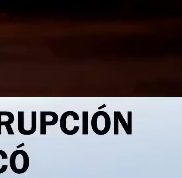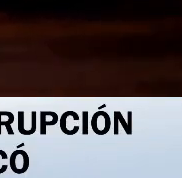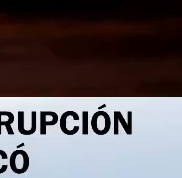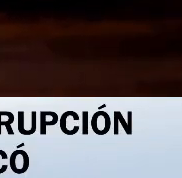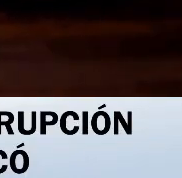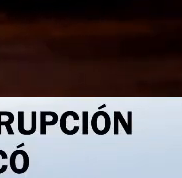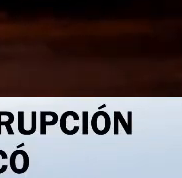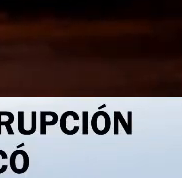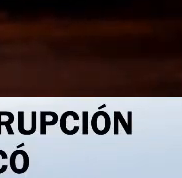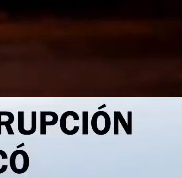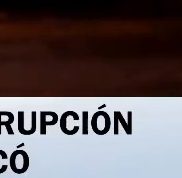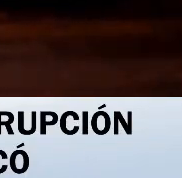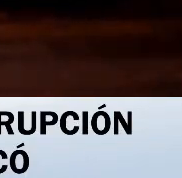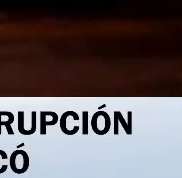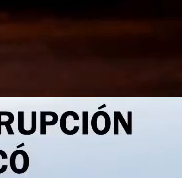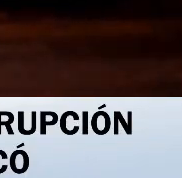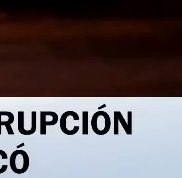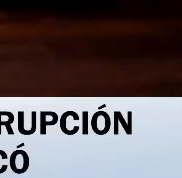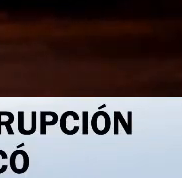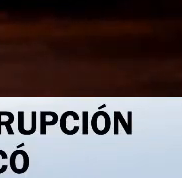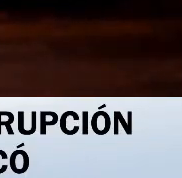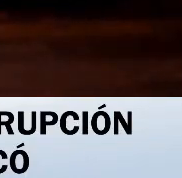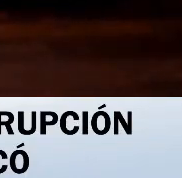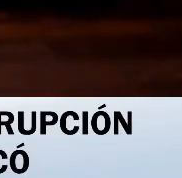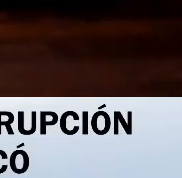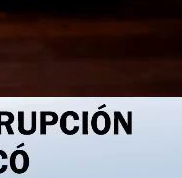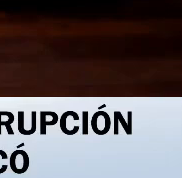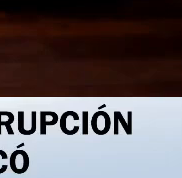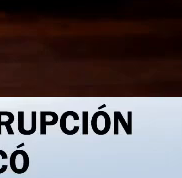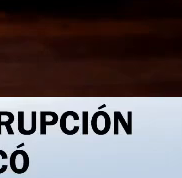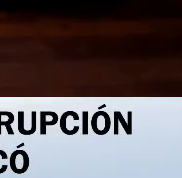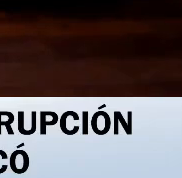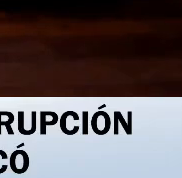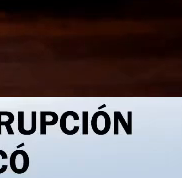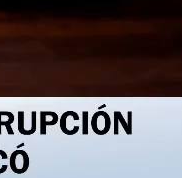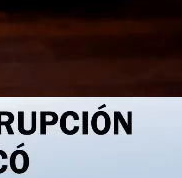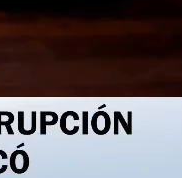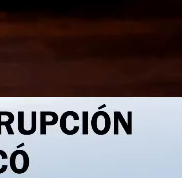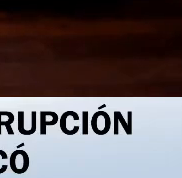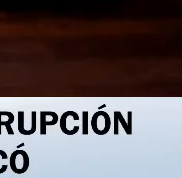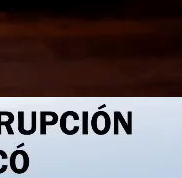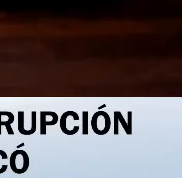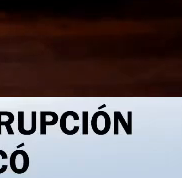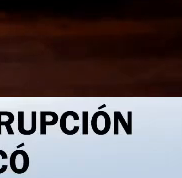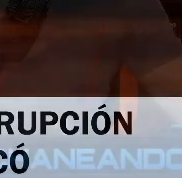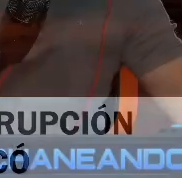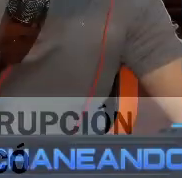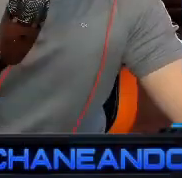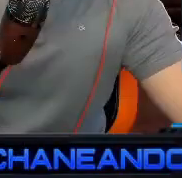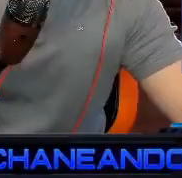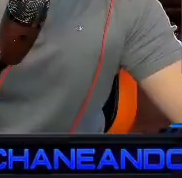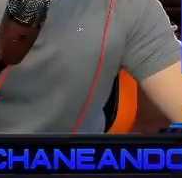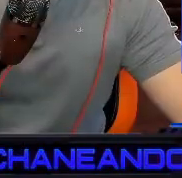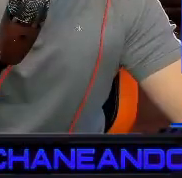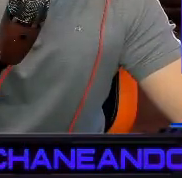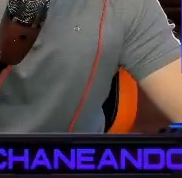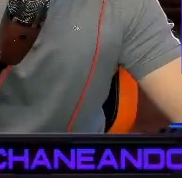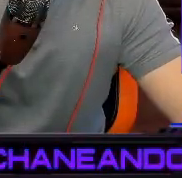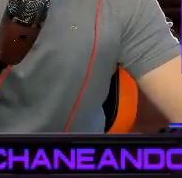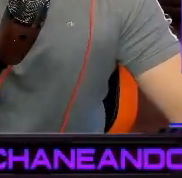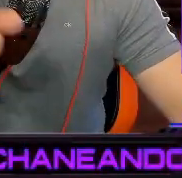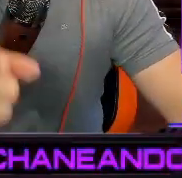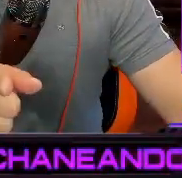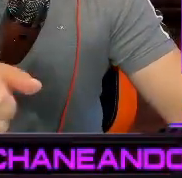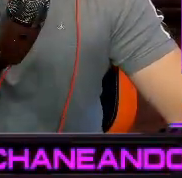legisladores, hacían tratos en lo oscurito y jugando con la salud del pueblo. No solo estamos hablando del